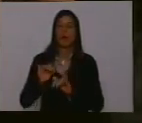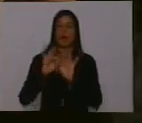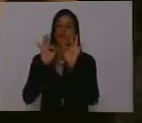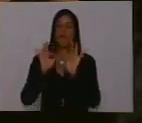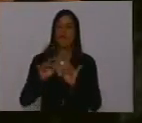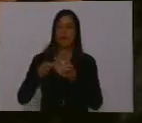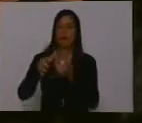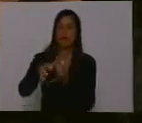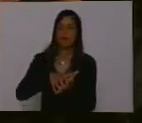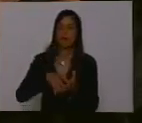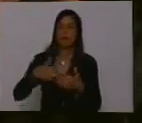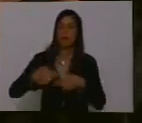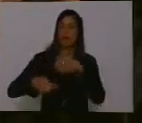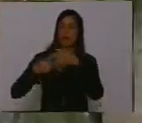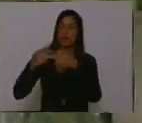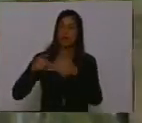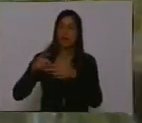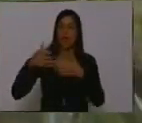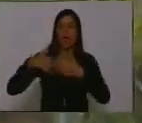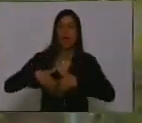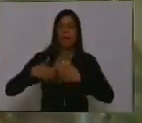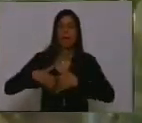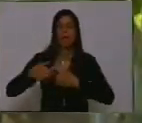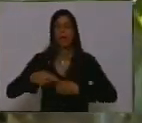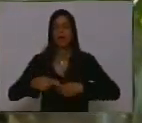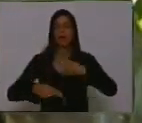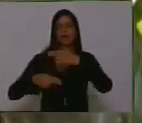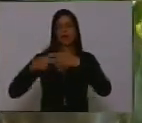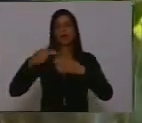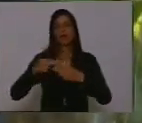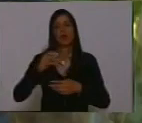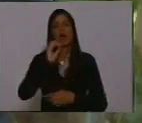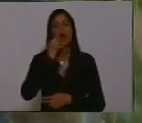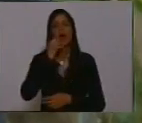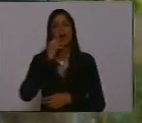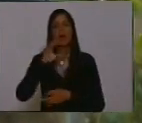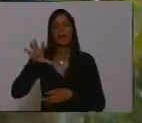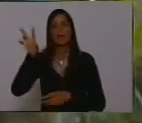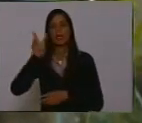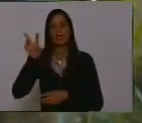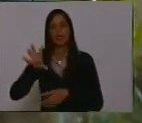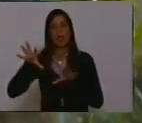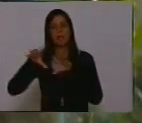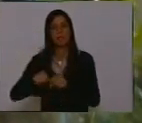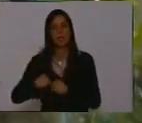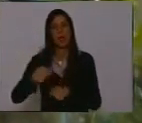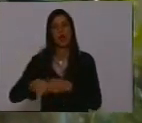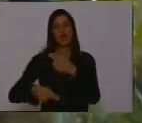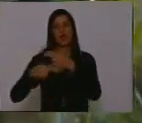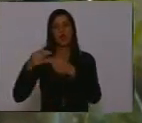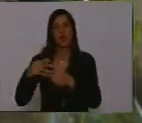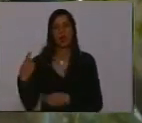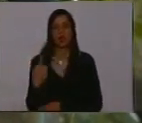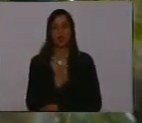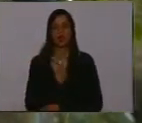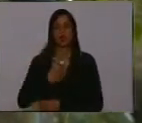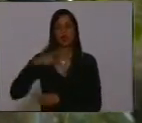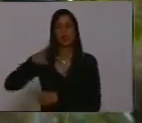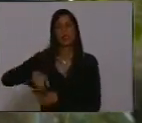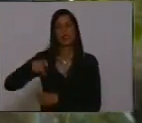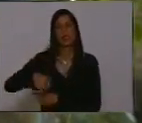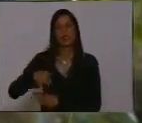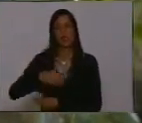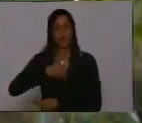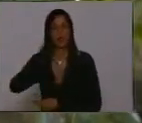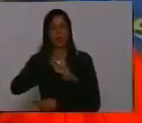de la vivienda en Venezuela. Las empresas de construcción tienen que ser de la juventud venezolana, porque somos nosotros los que más la necesitamos, porque